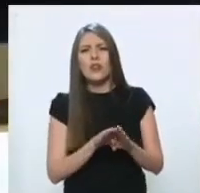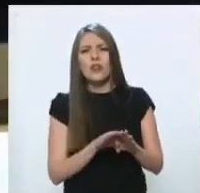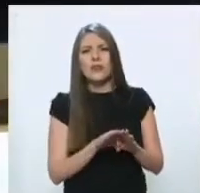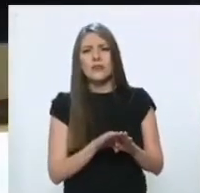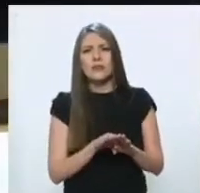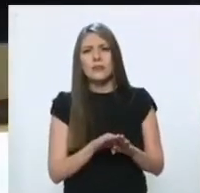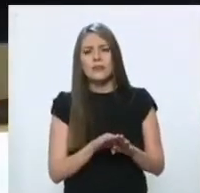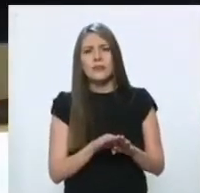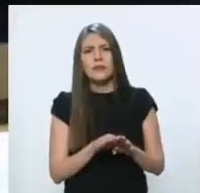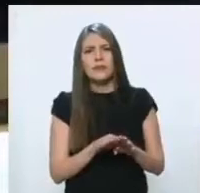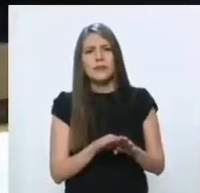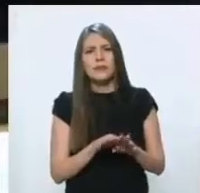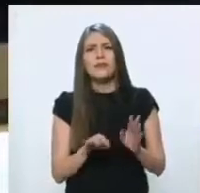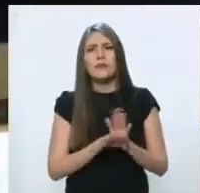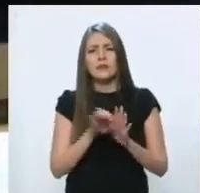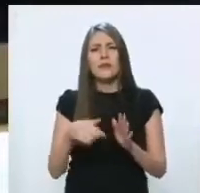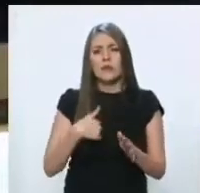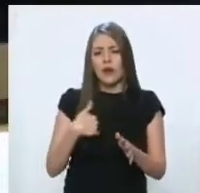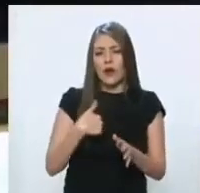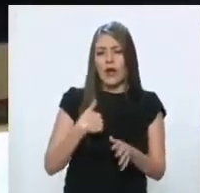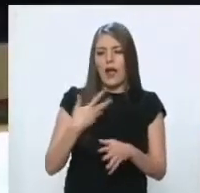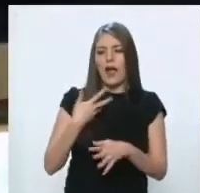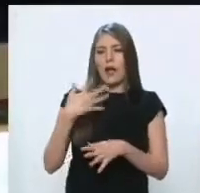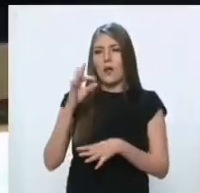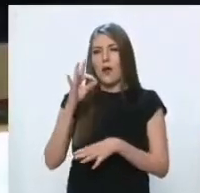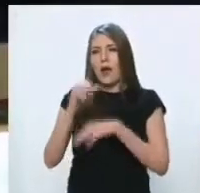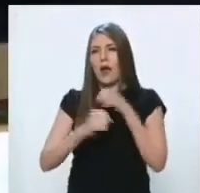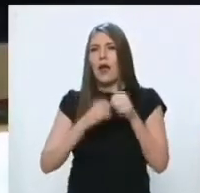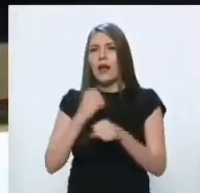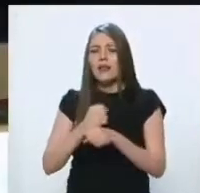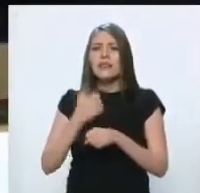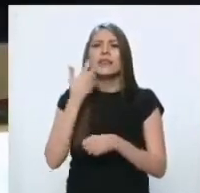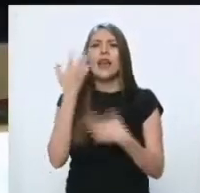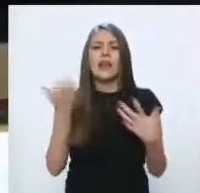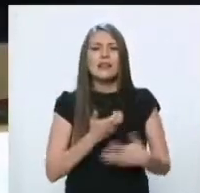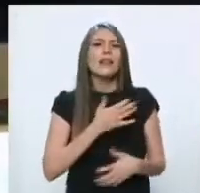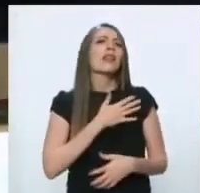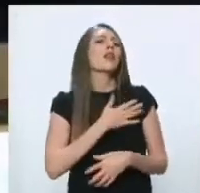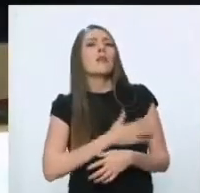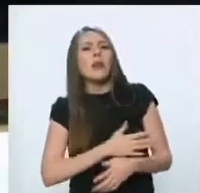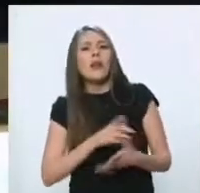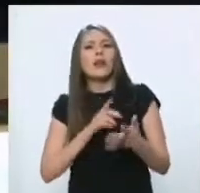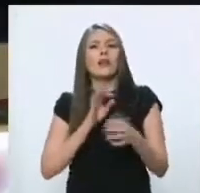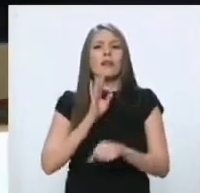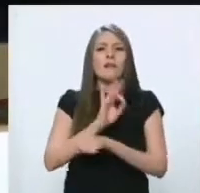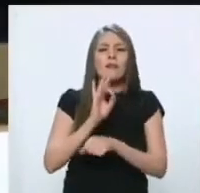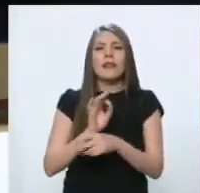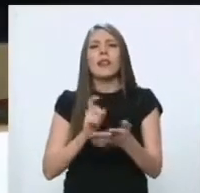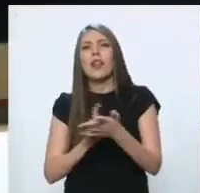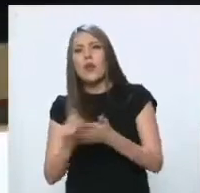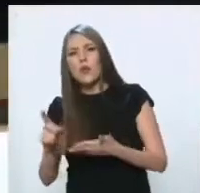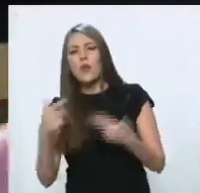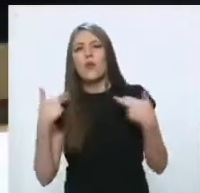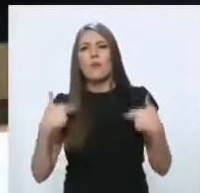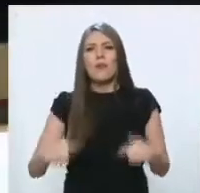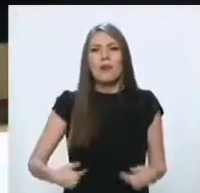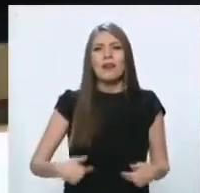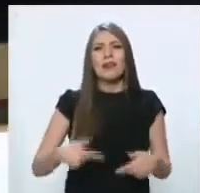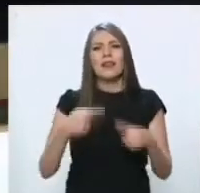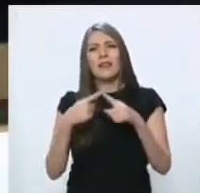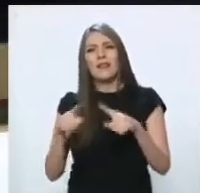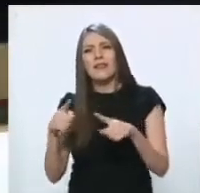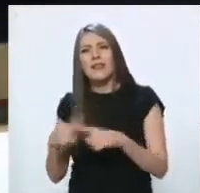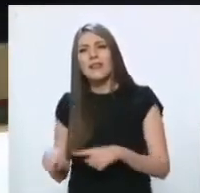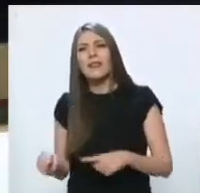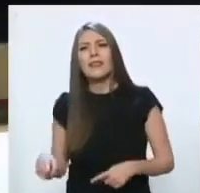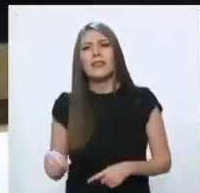40 años luchando por la democracia y la libertad de expresión y los derechos humanos. A mí nadie me va, pese a que me digan